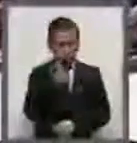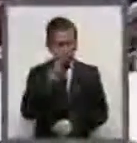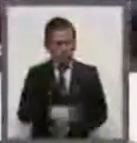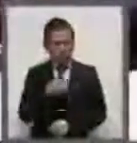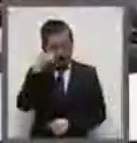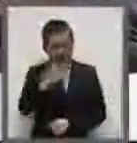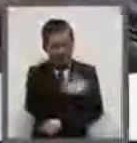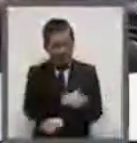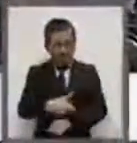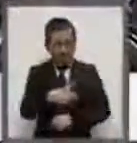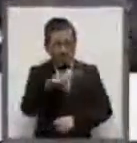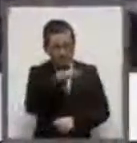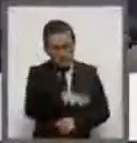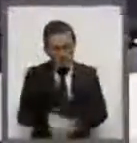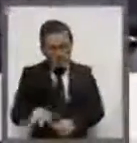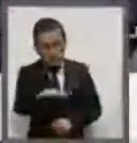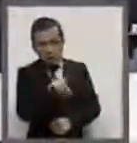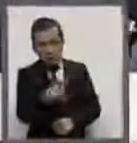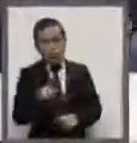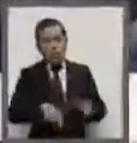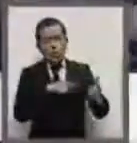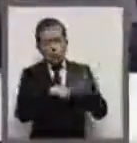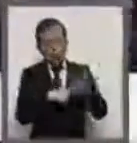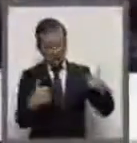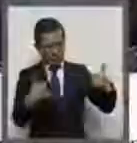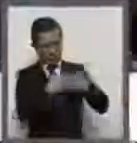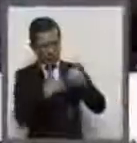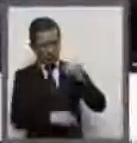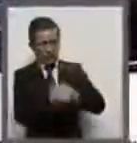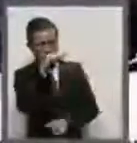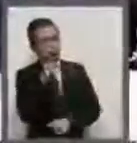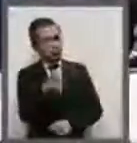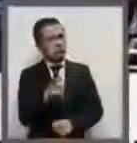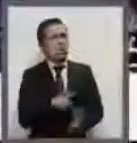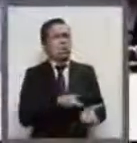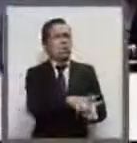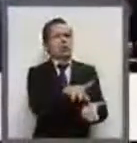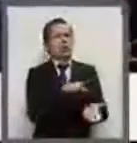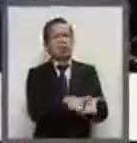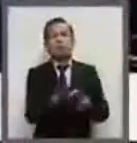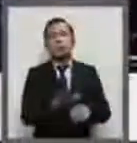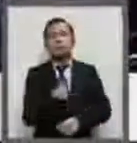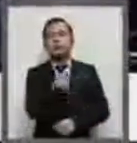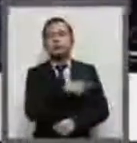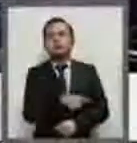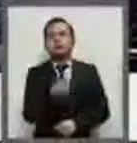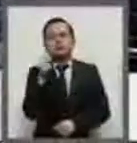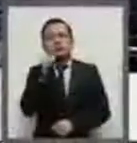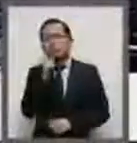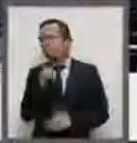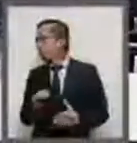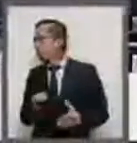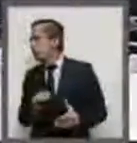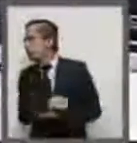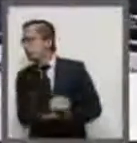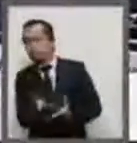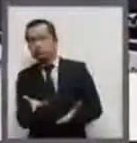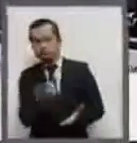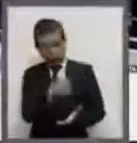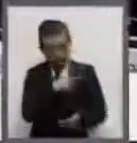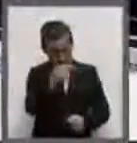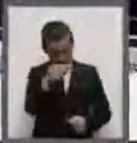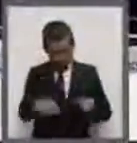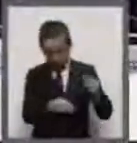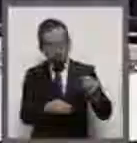las familias que viven en la zona fronteriza norte del país, quienes siempre habíamos estado en segundo plano frente